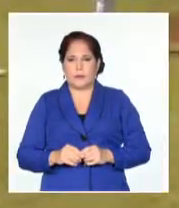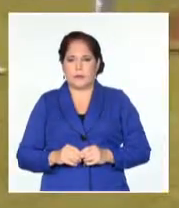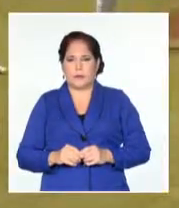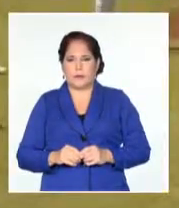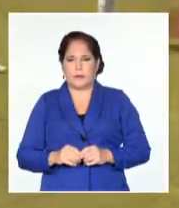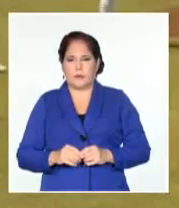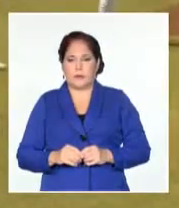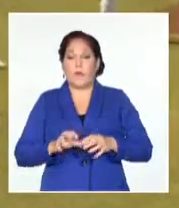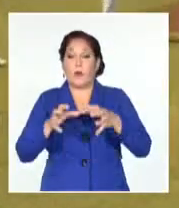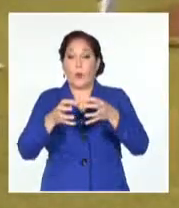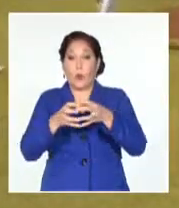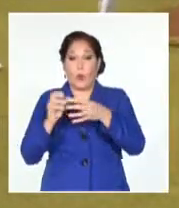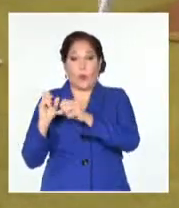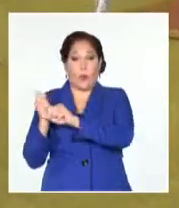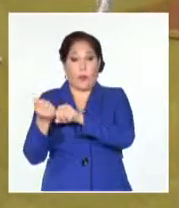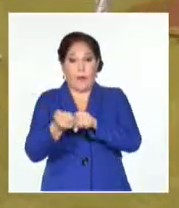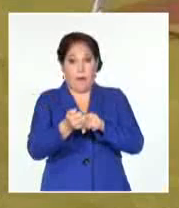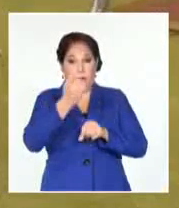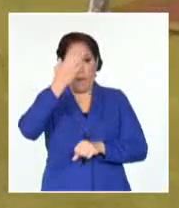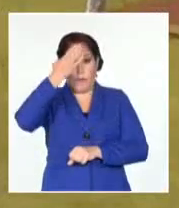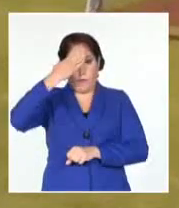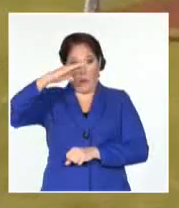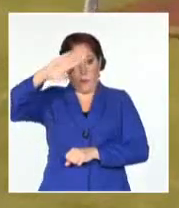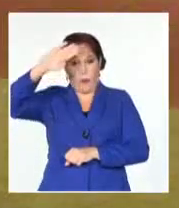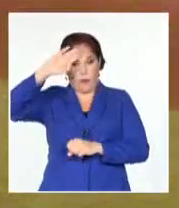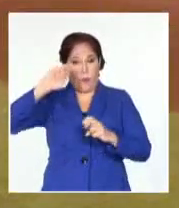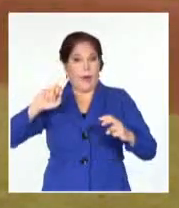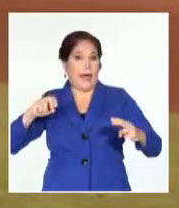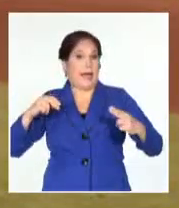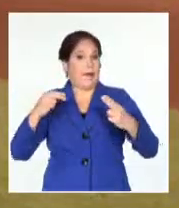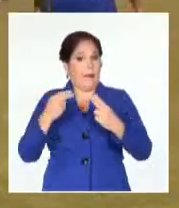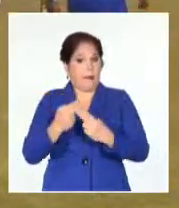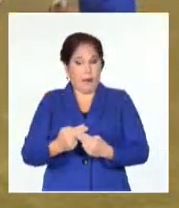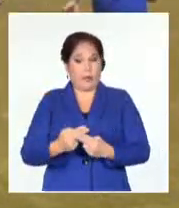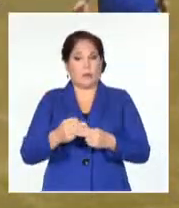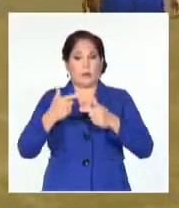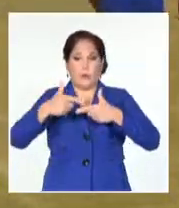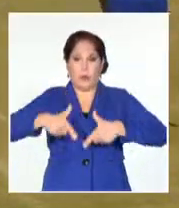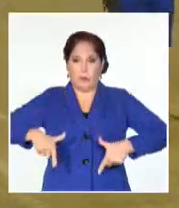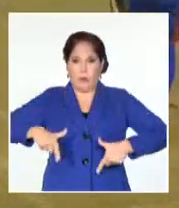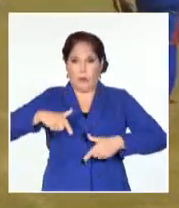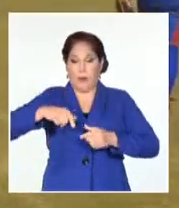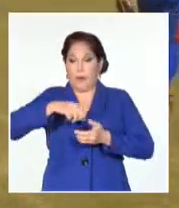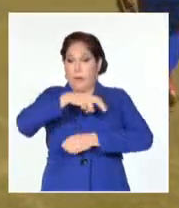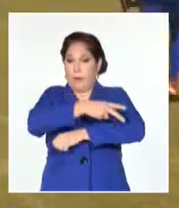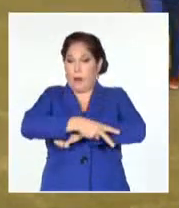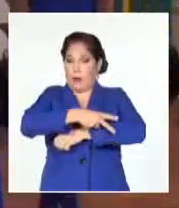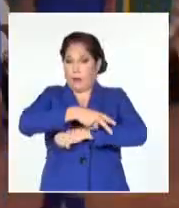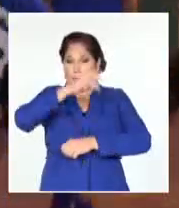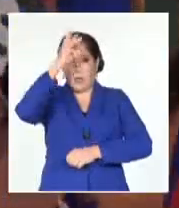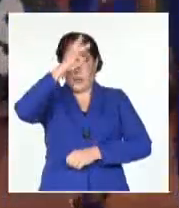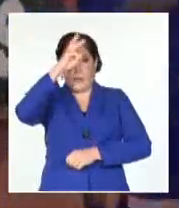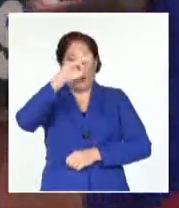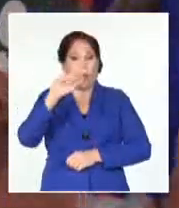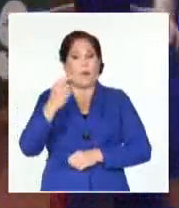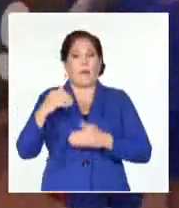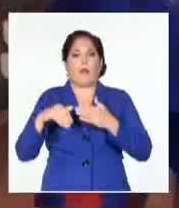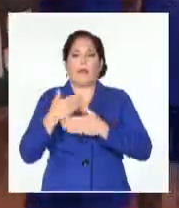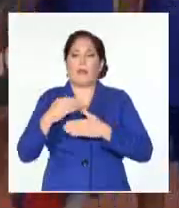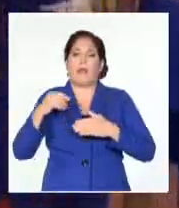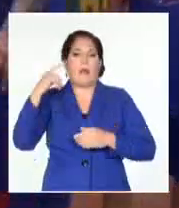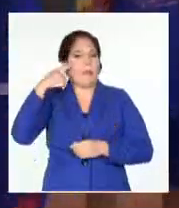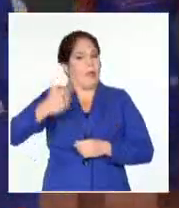El equipo de béisbol cubano que intervendrá en el torneo de exhibición de la Liga de Campeones realizó su primera jornada de entrenamiento en Mérida,